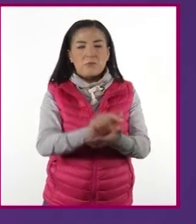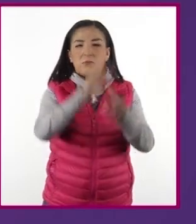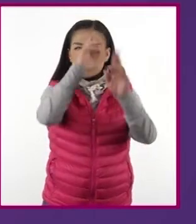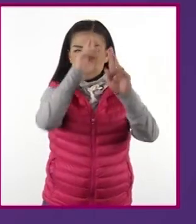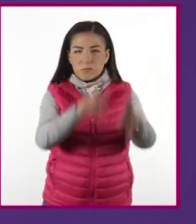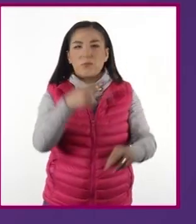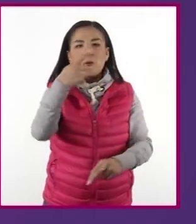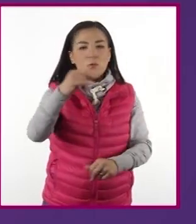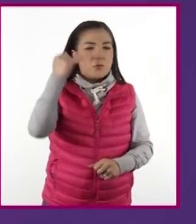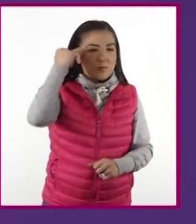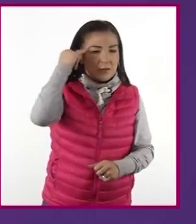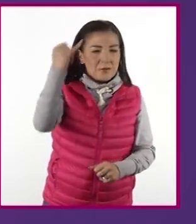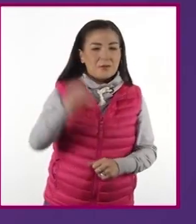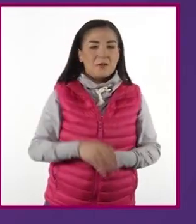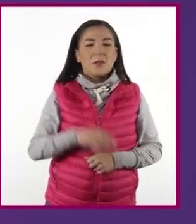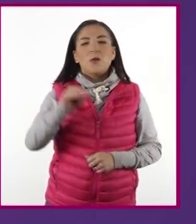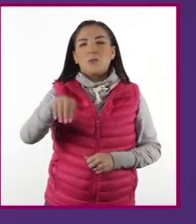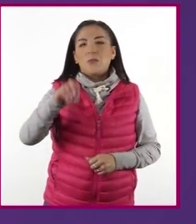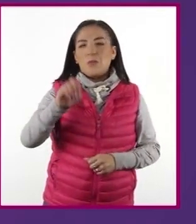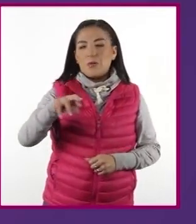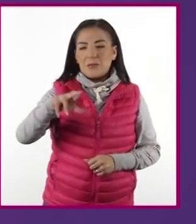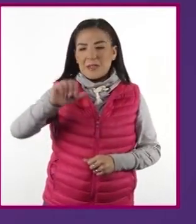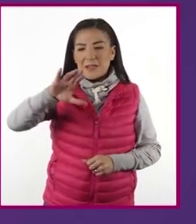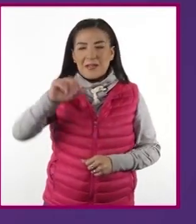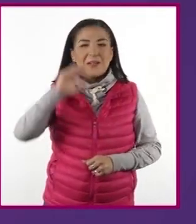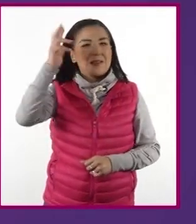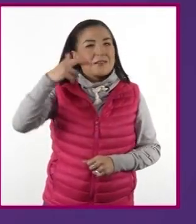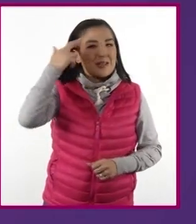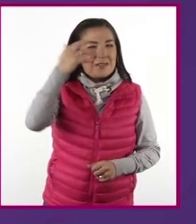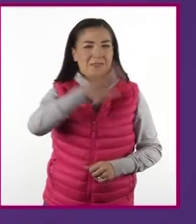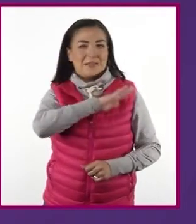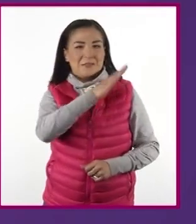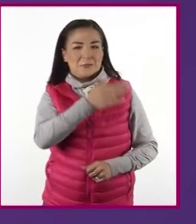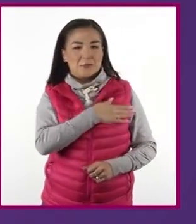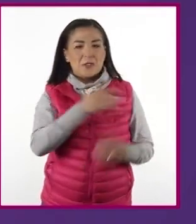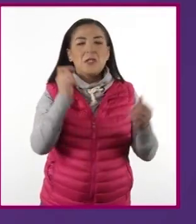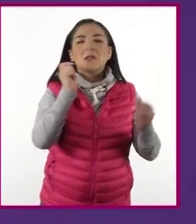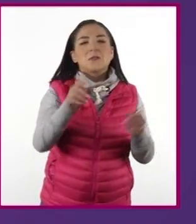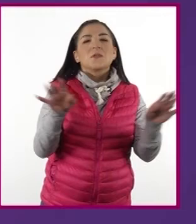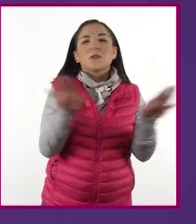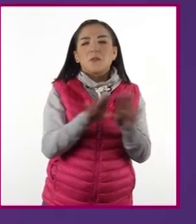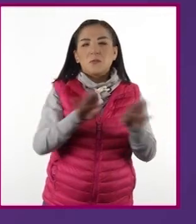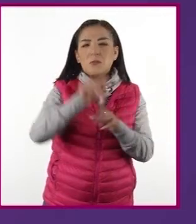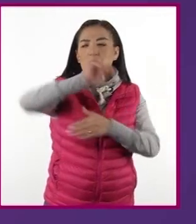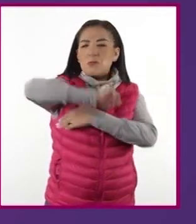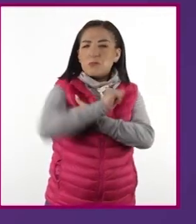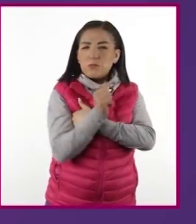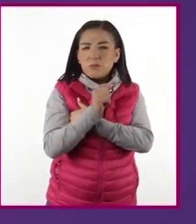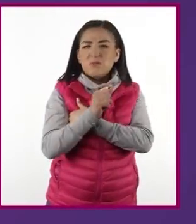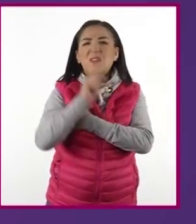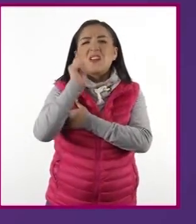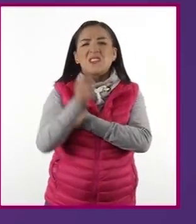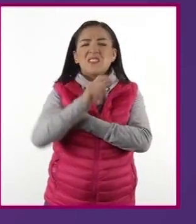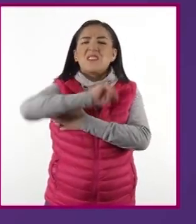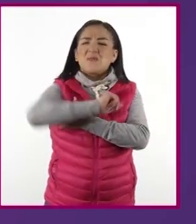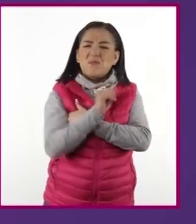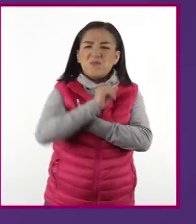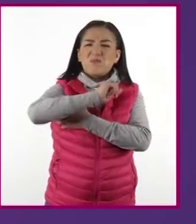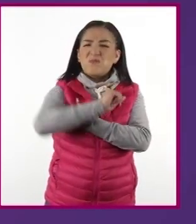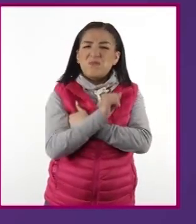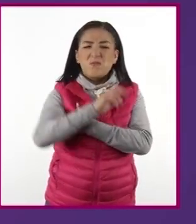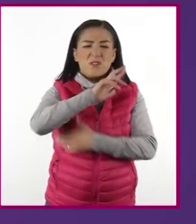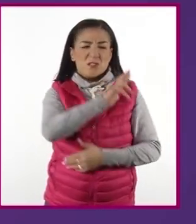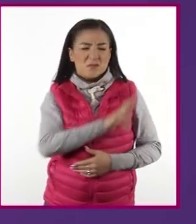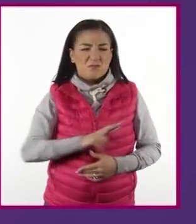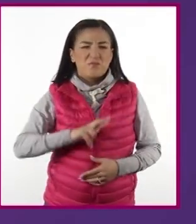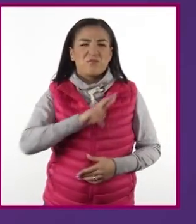imperio o al monarca español, y sobre todo por guardar ciertos rencores,